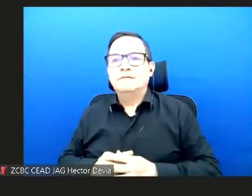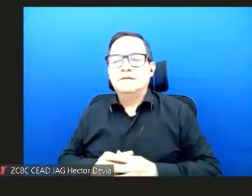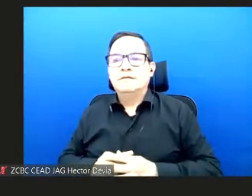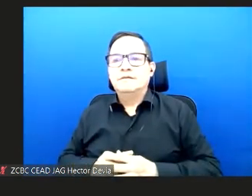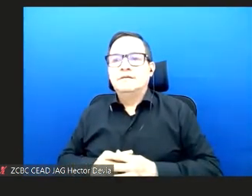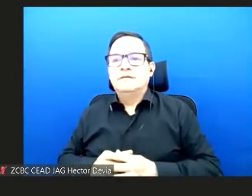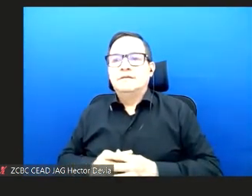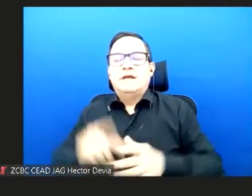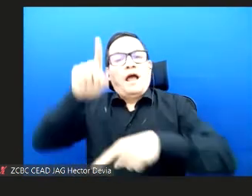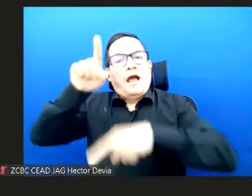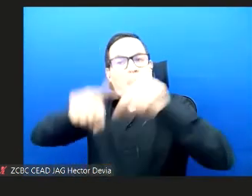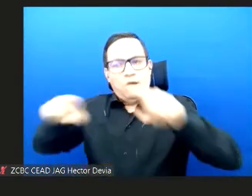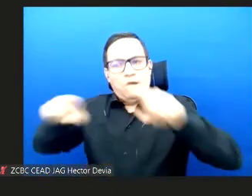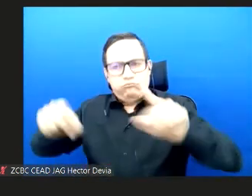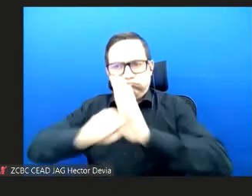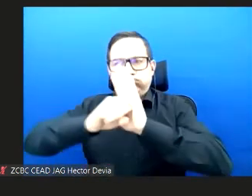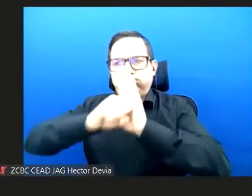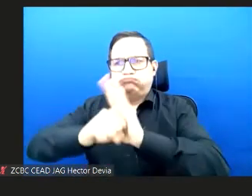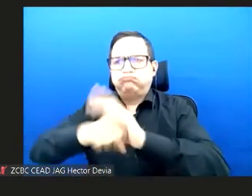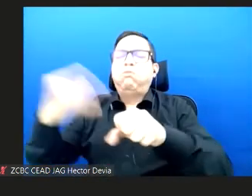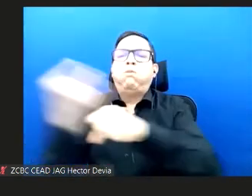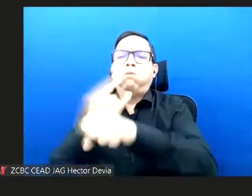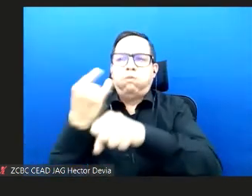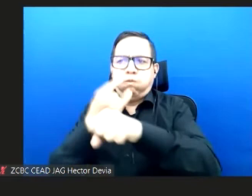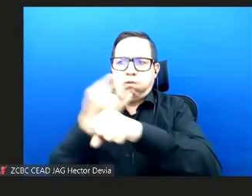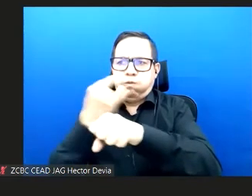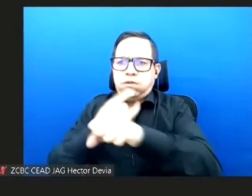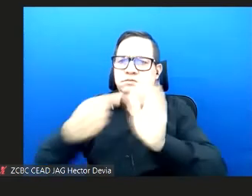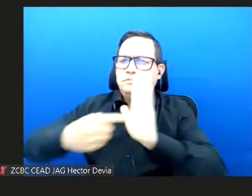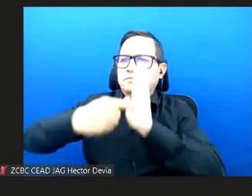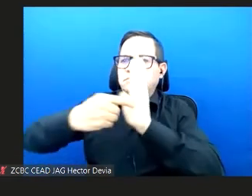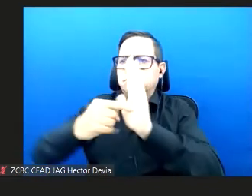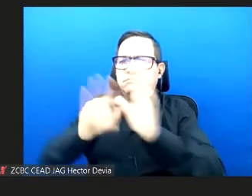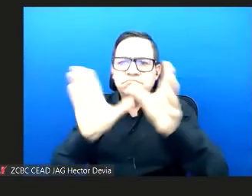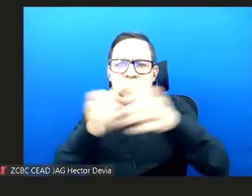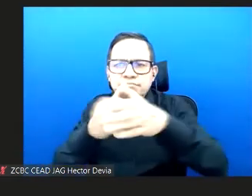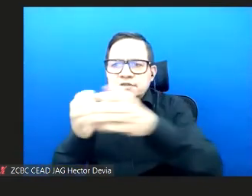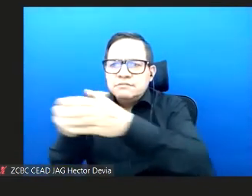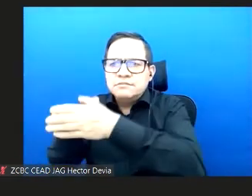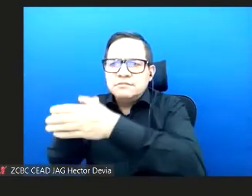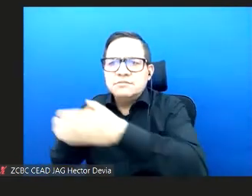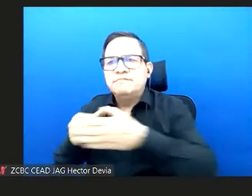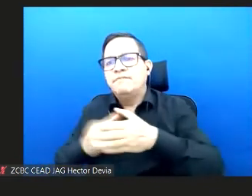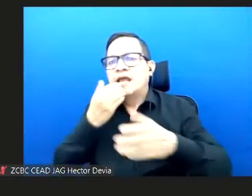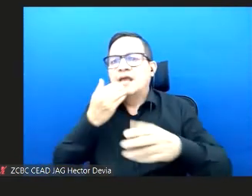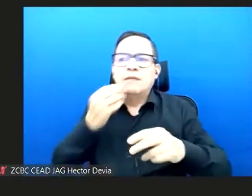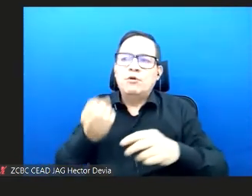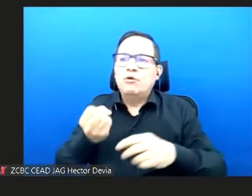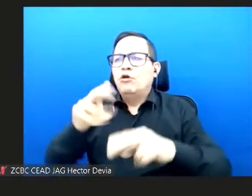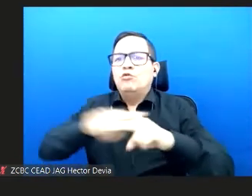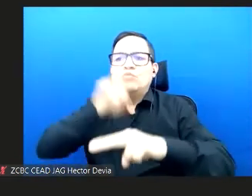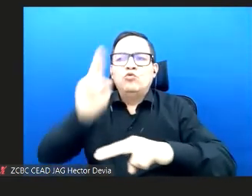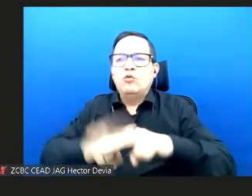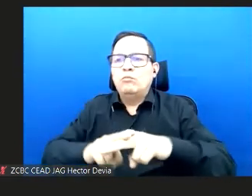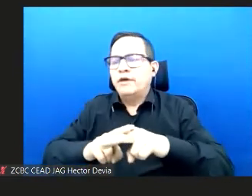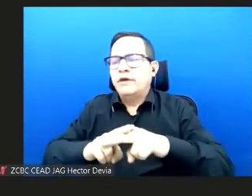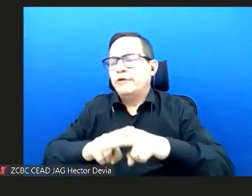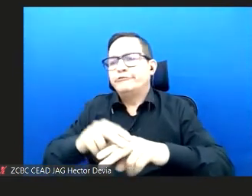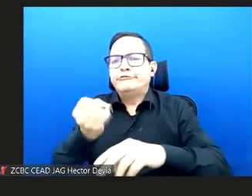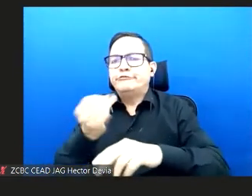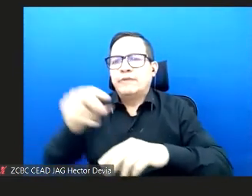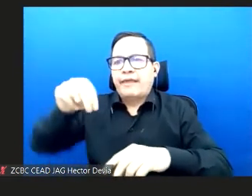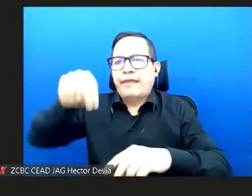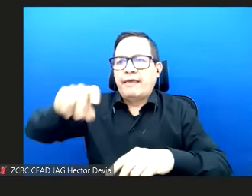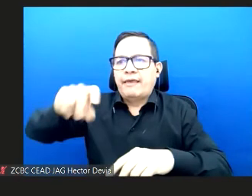Hay algunos símbolos también que podemos usar a la hora de representar los conjuntos. ¿Sí? Números naturales con n, enteros con